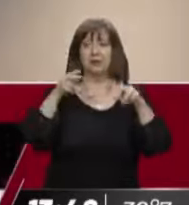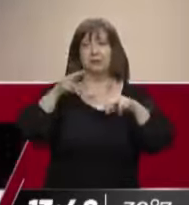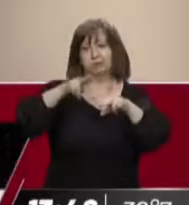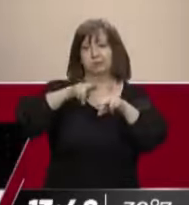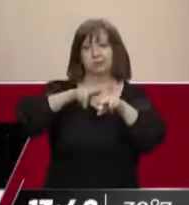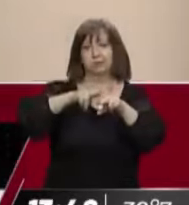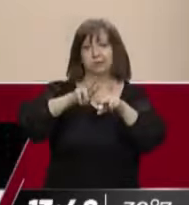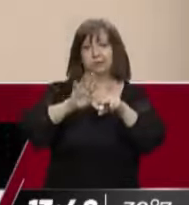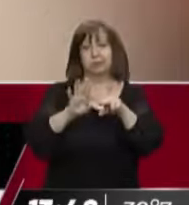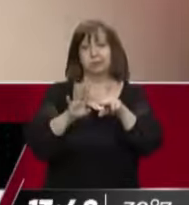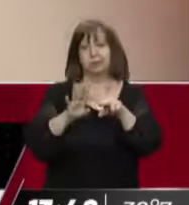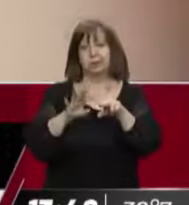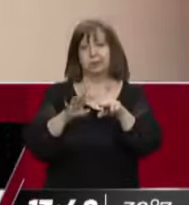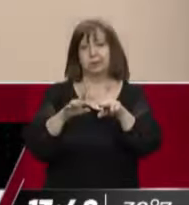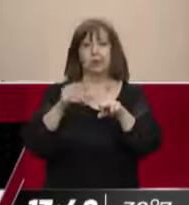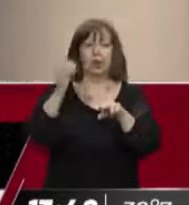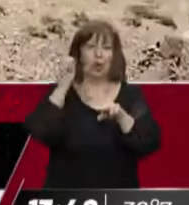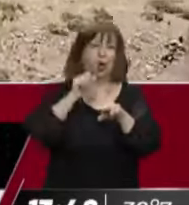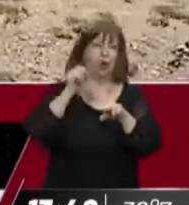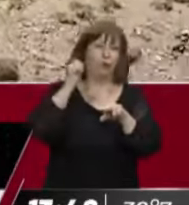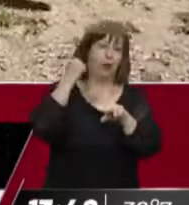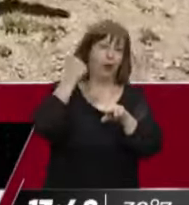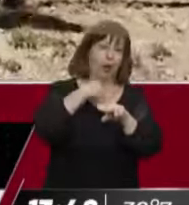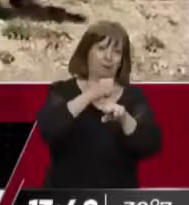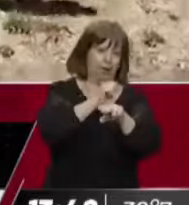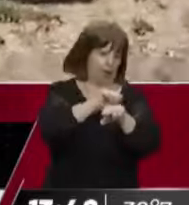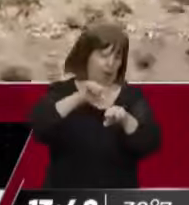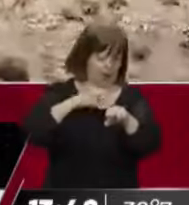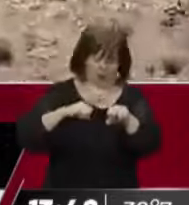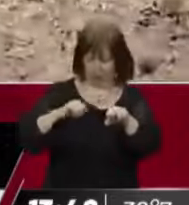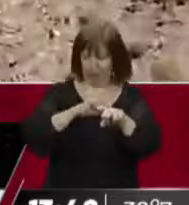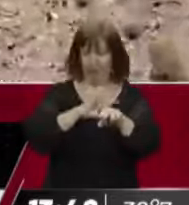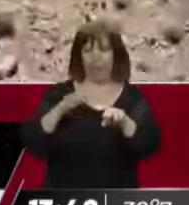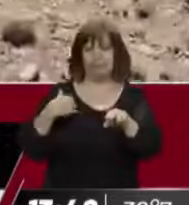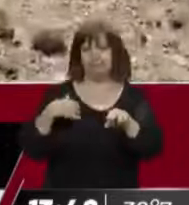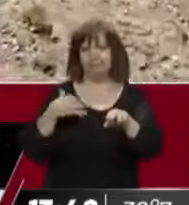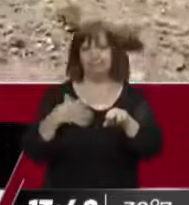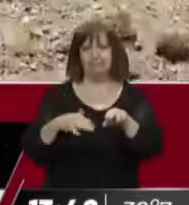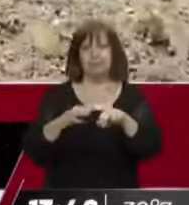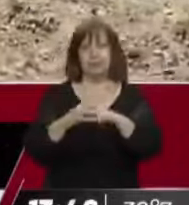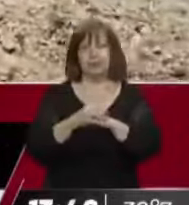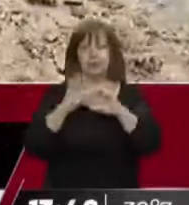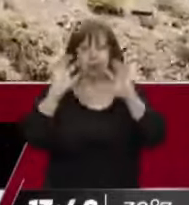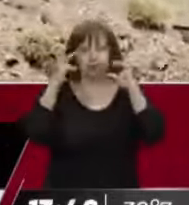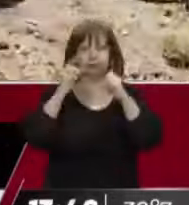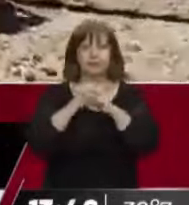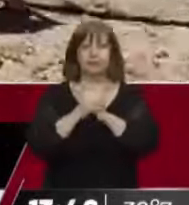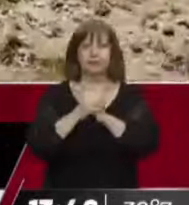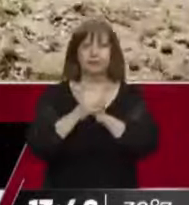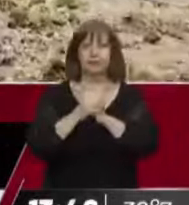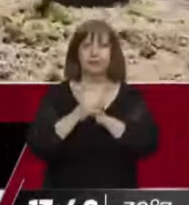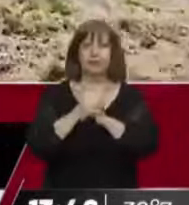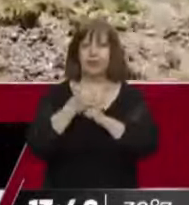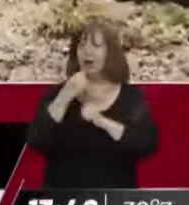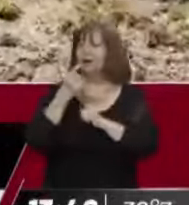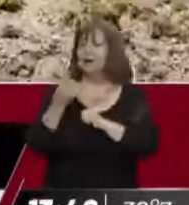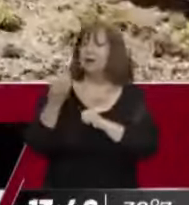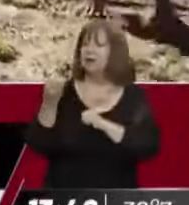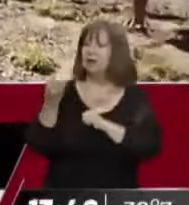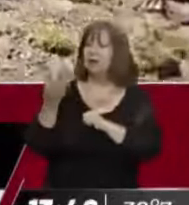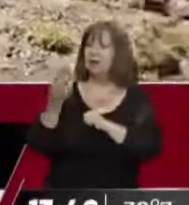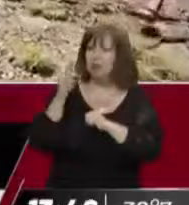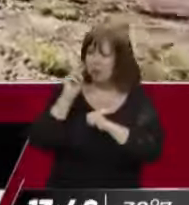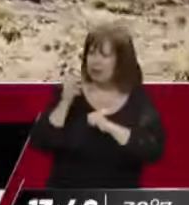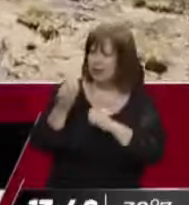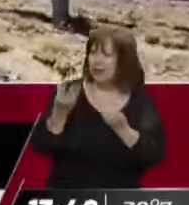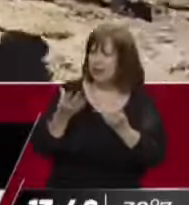pasado un hecho bastante incómodo, ¿no? Claro. Te hago una consulta brevemente para Canal 7, ¿qué fue lo que pudiste